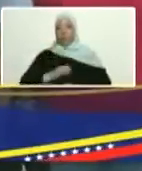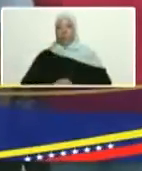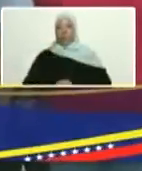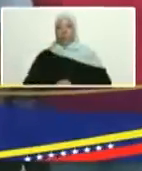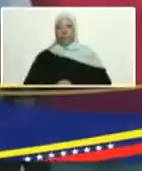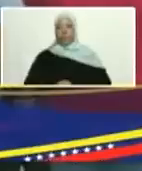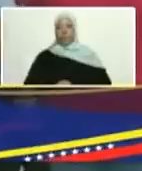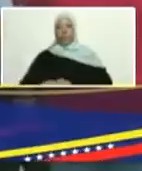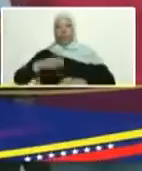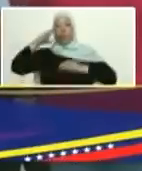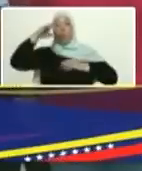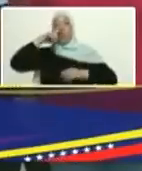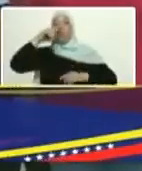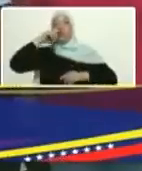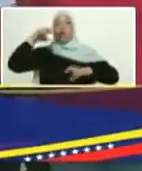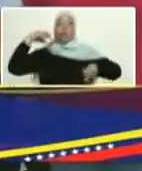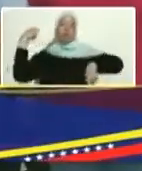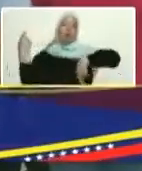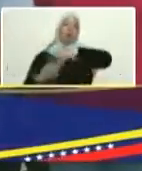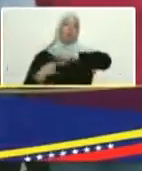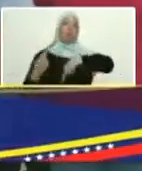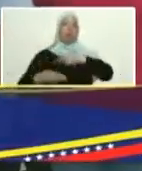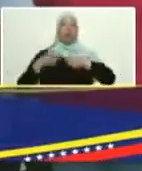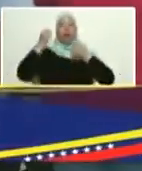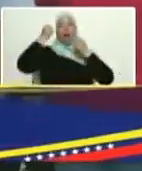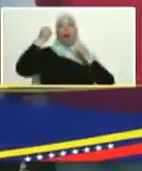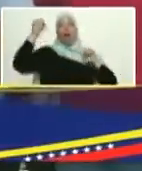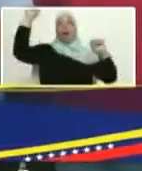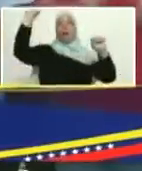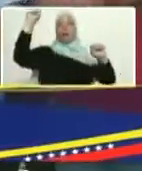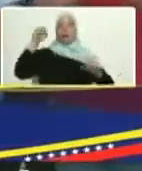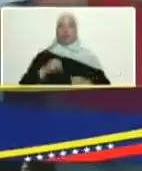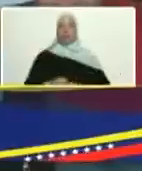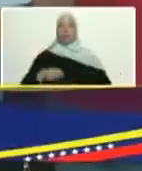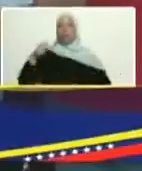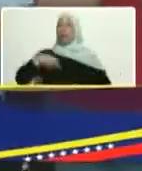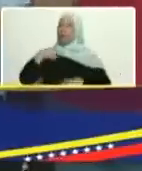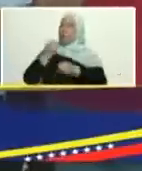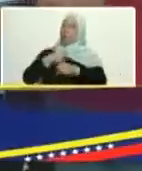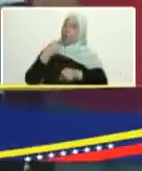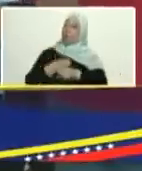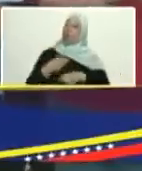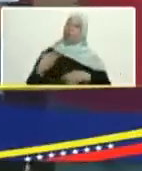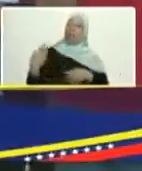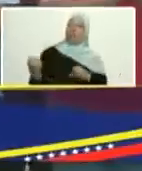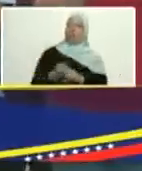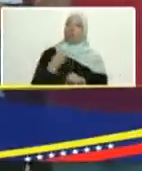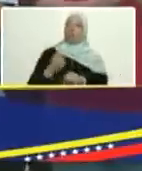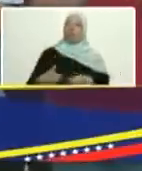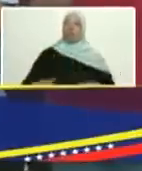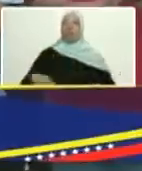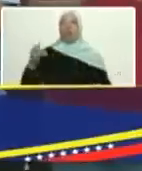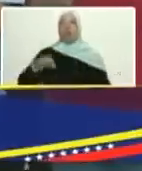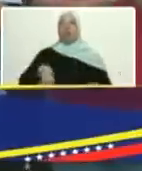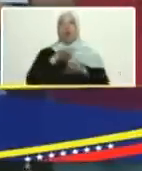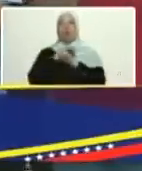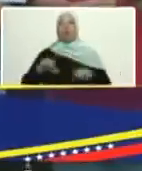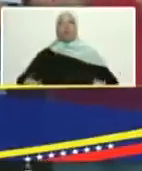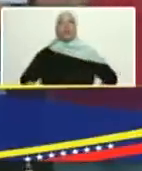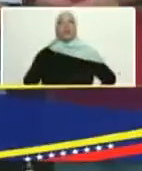Un saludo revolucionario clasista, presidente. Aquí está la clase trabajadora comprometida del Estado